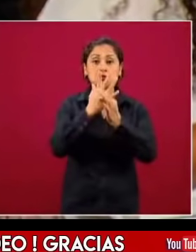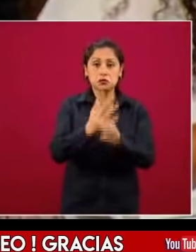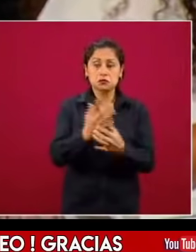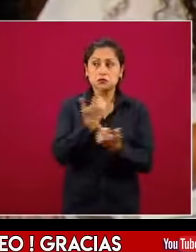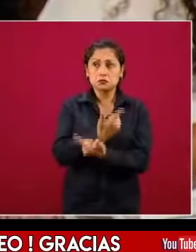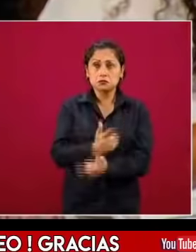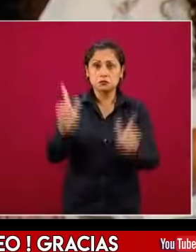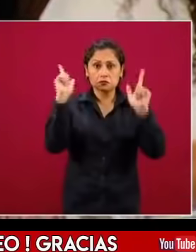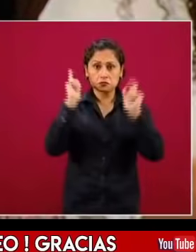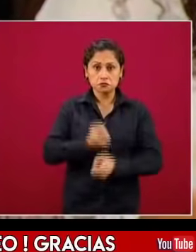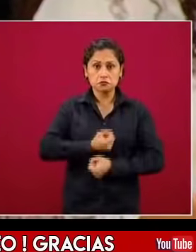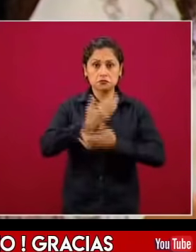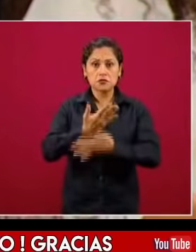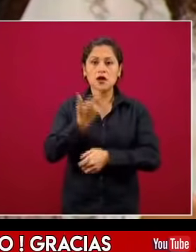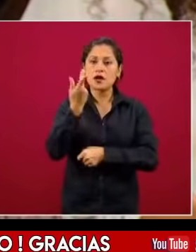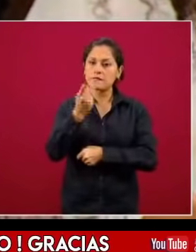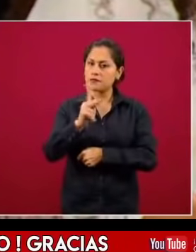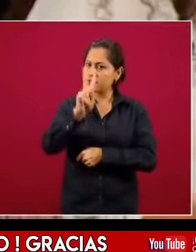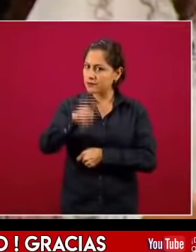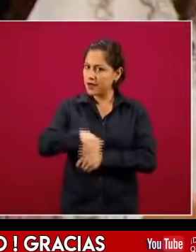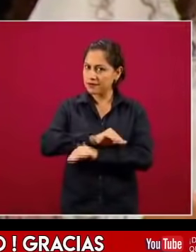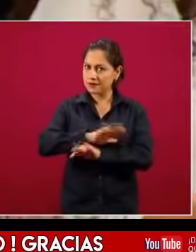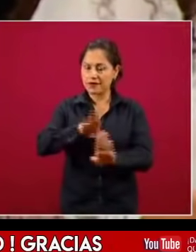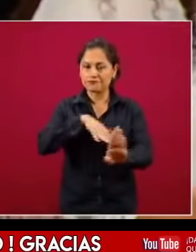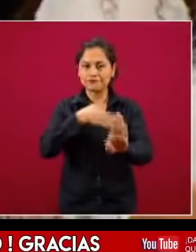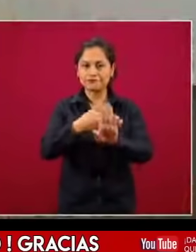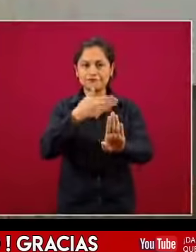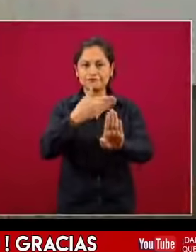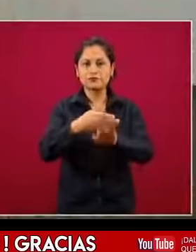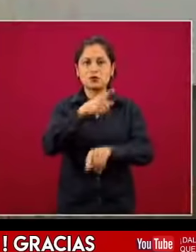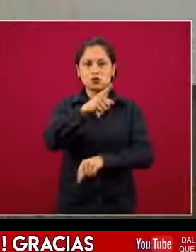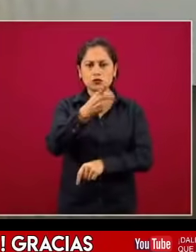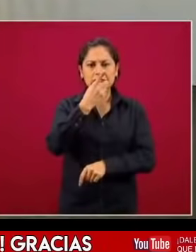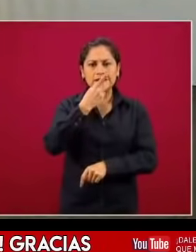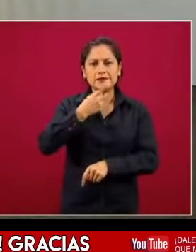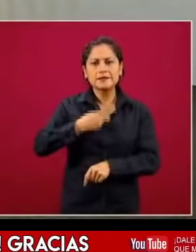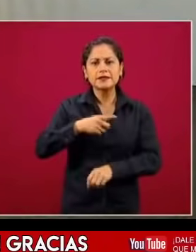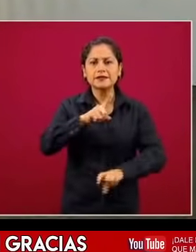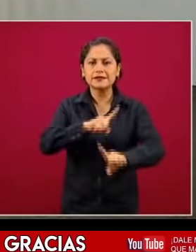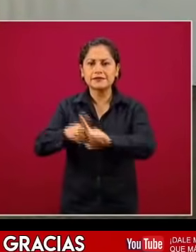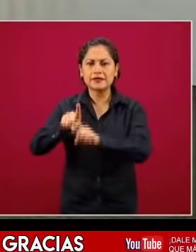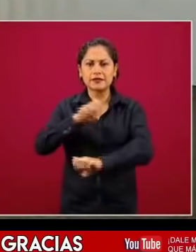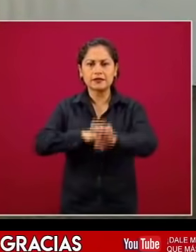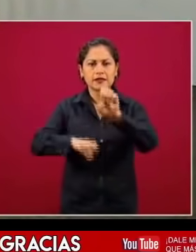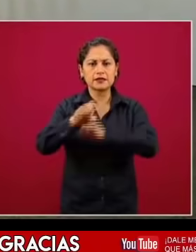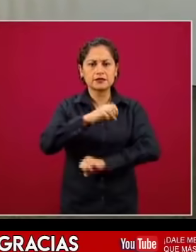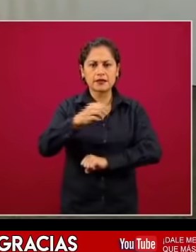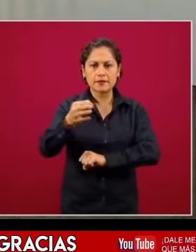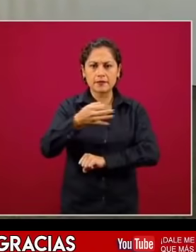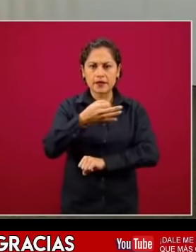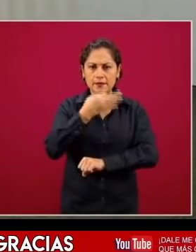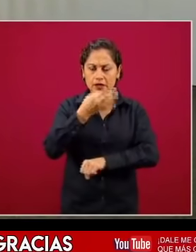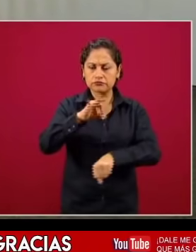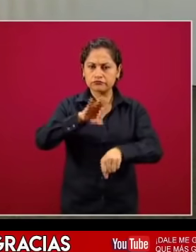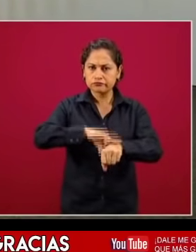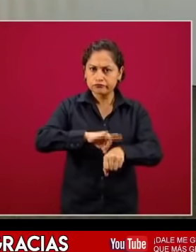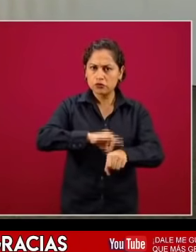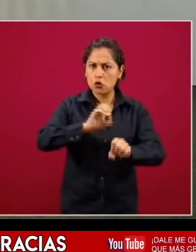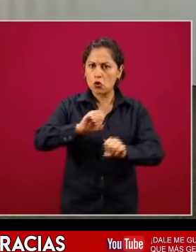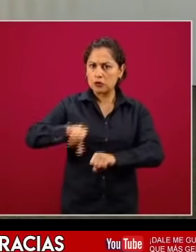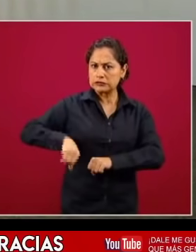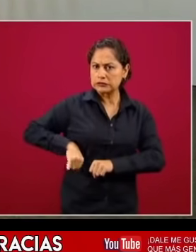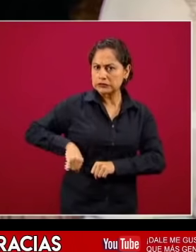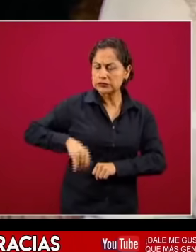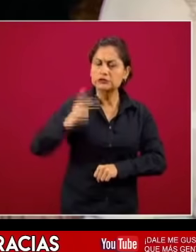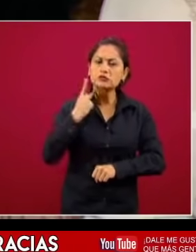mencionaba también que hay compañías farmacéuticas e intereses políticos involucrados en todo esto qué intereses hay en todo esto ahí